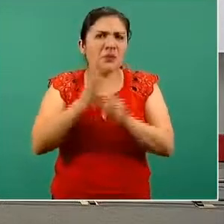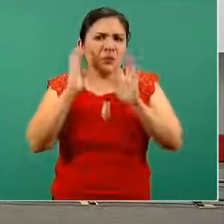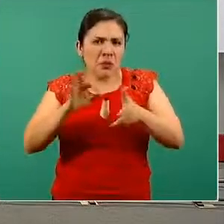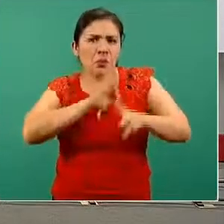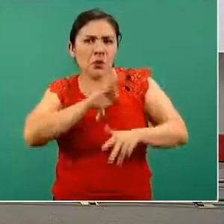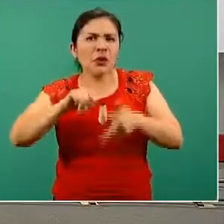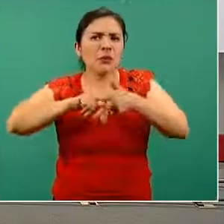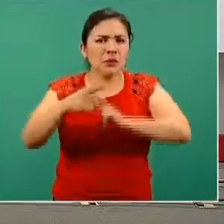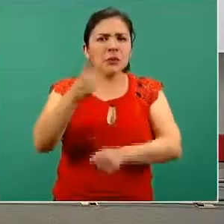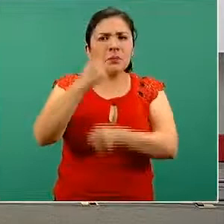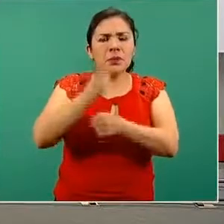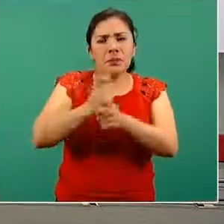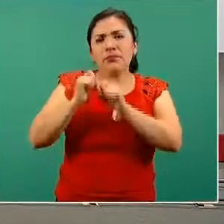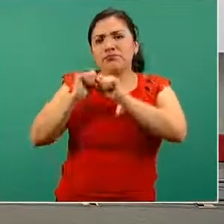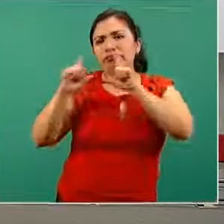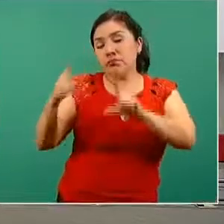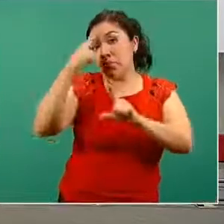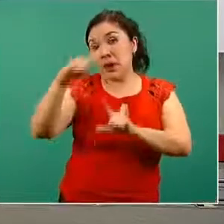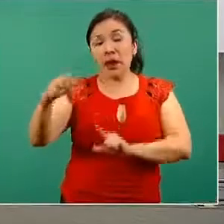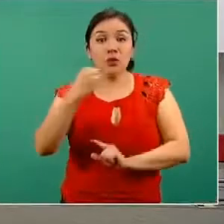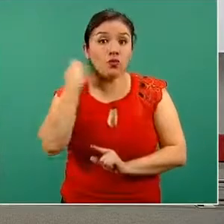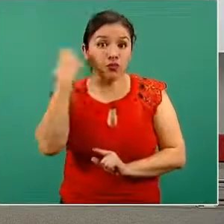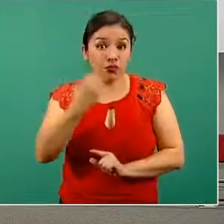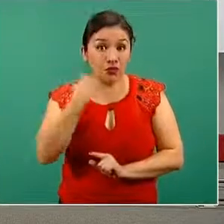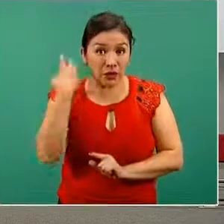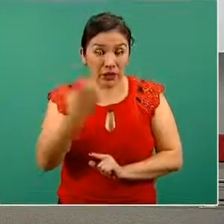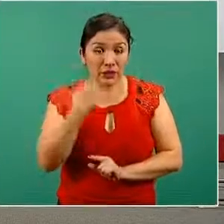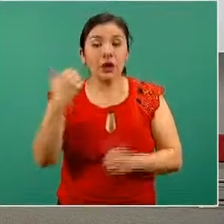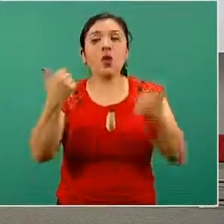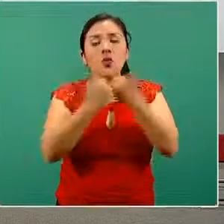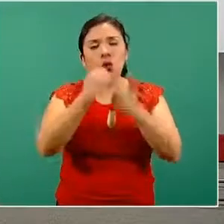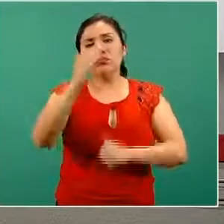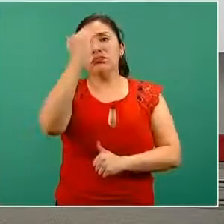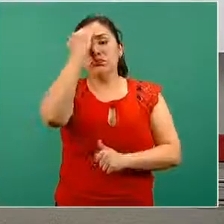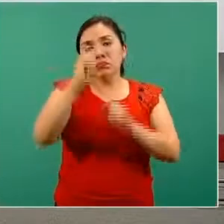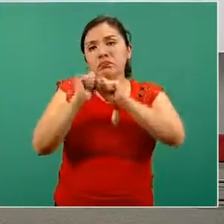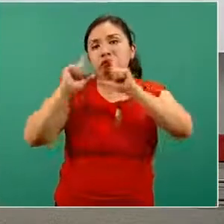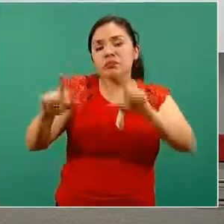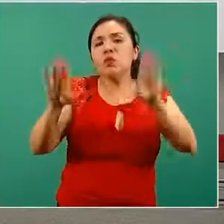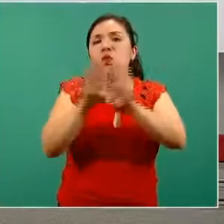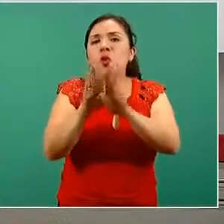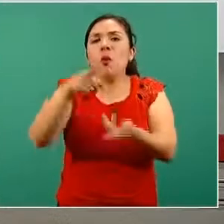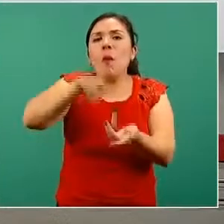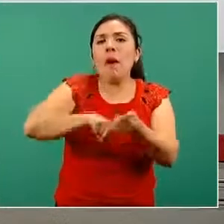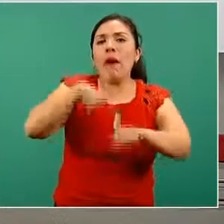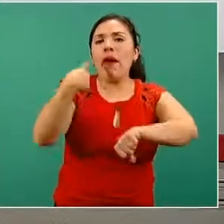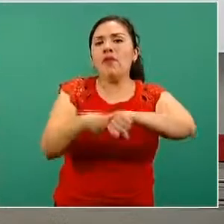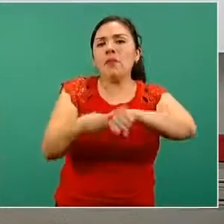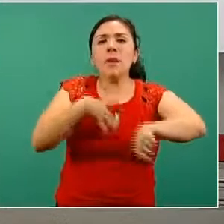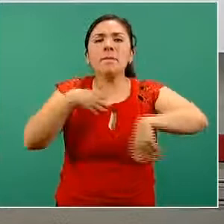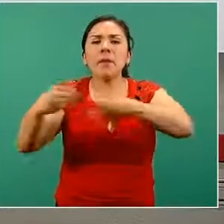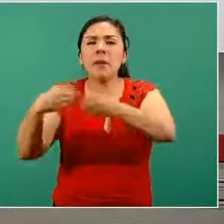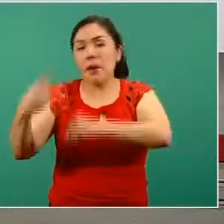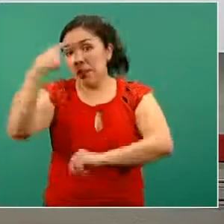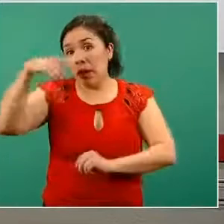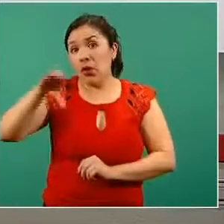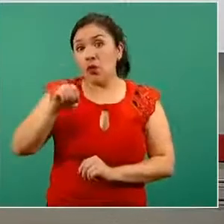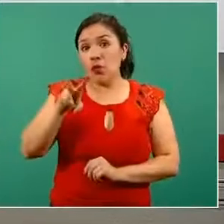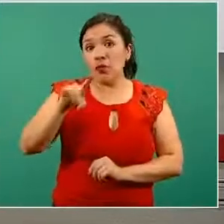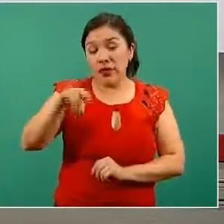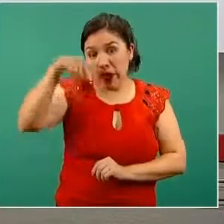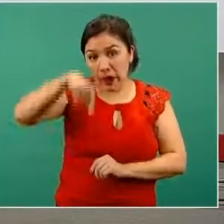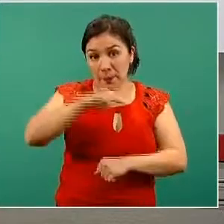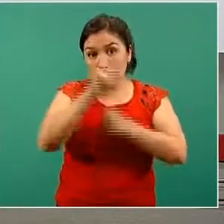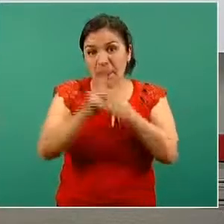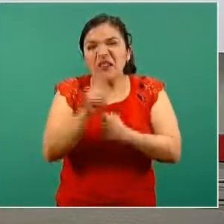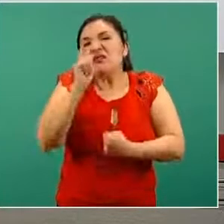empezando con el primer bloque de esta conferencia, dando a conocer justo el panorama epidemiológico de COVID en el